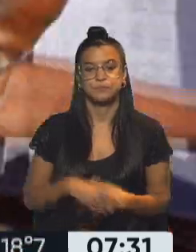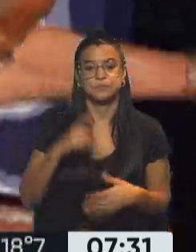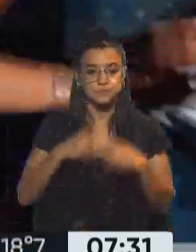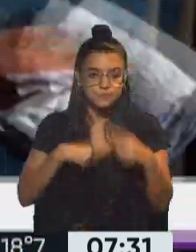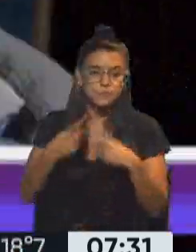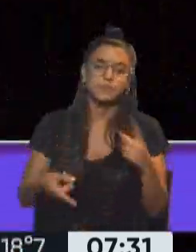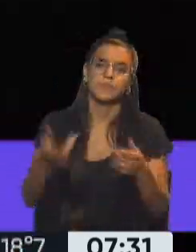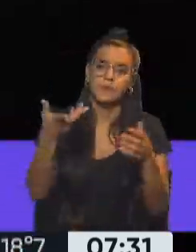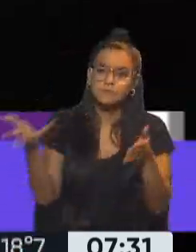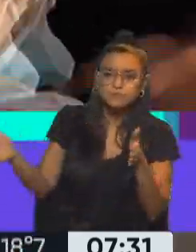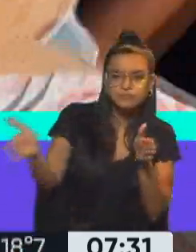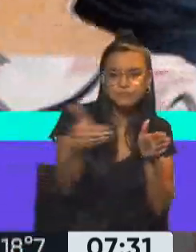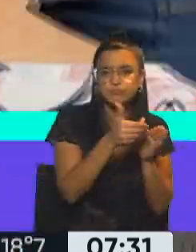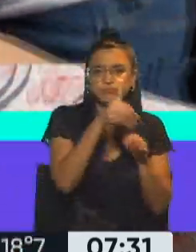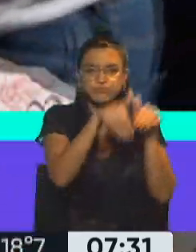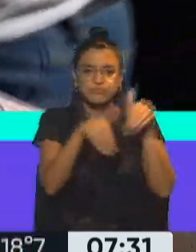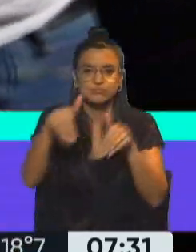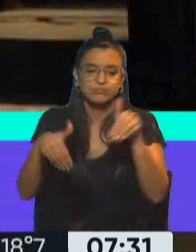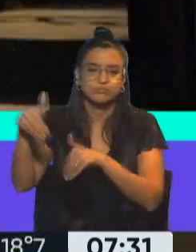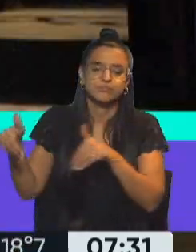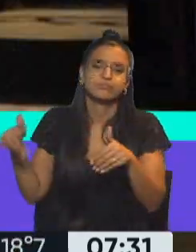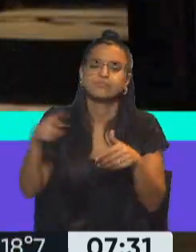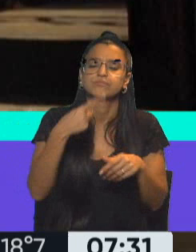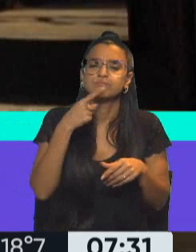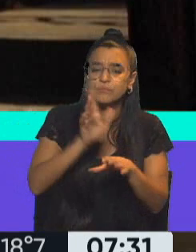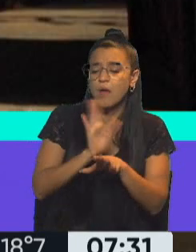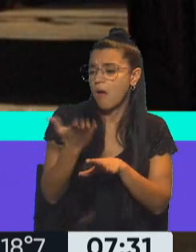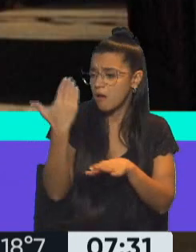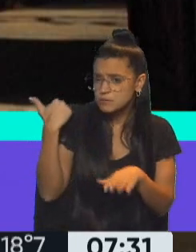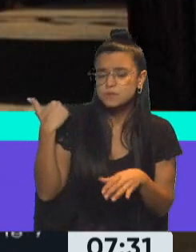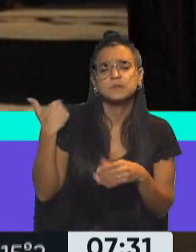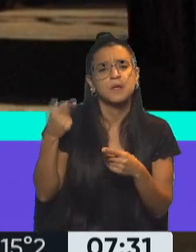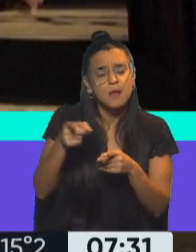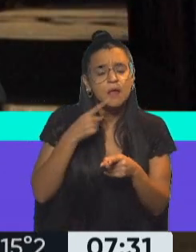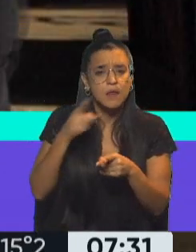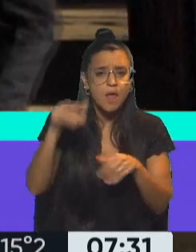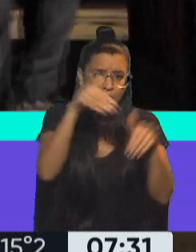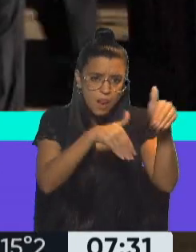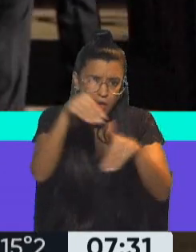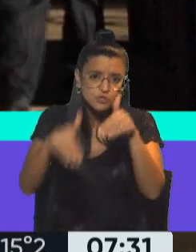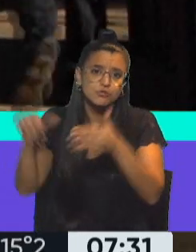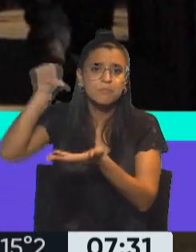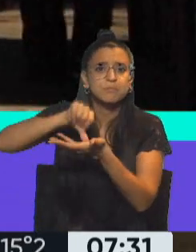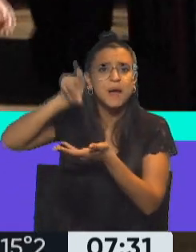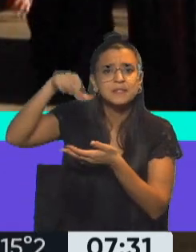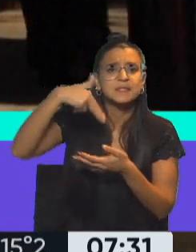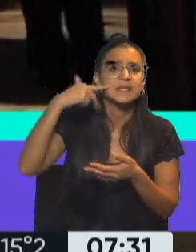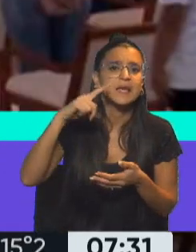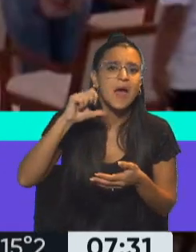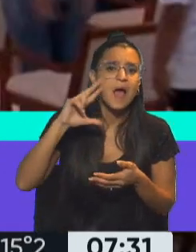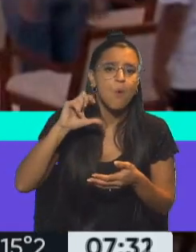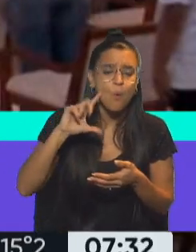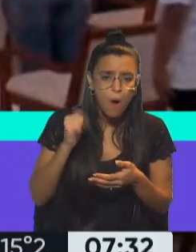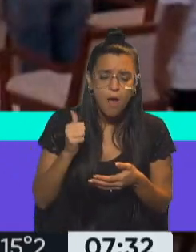Continúa el recuento de votos en Nicaragua. Durante la jornada de ayer se realizaron las elecciones en ese país. El presidente